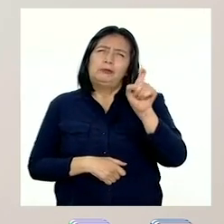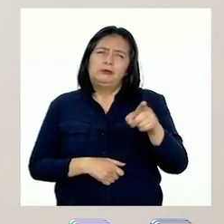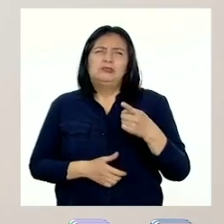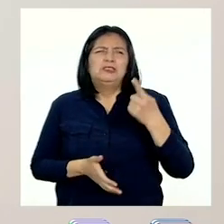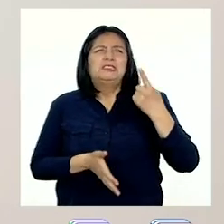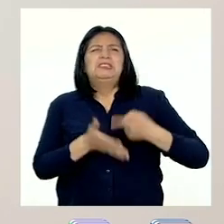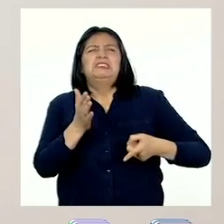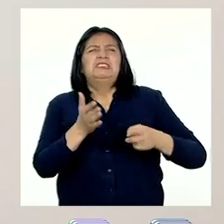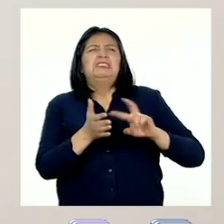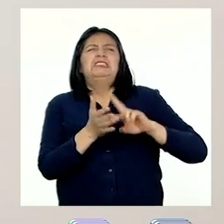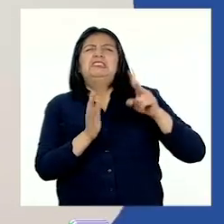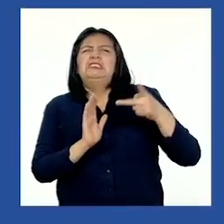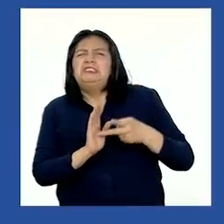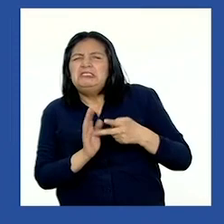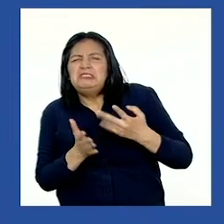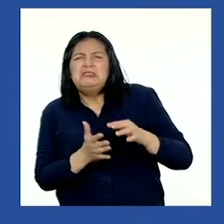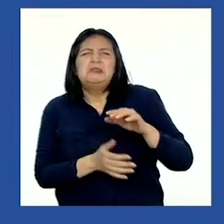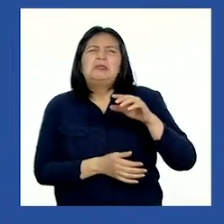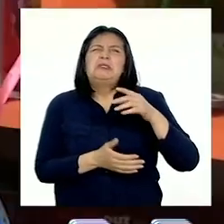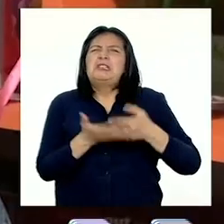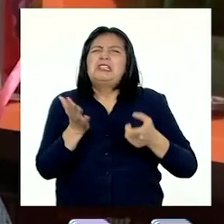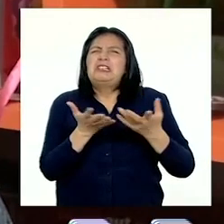es el periodo de invernación?